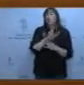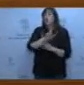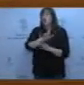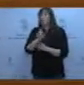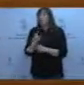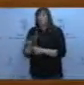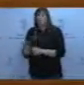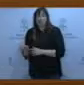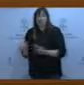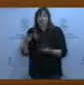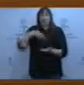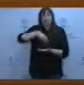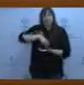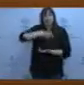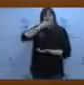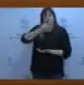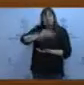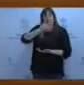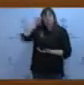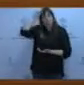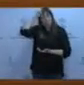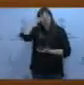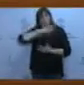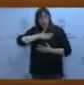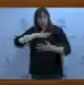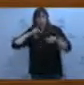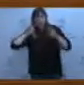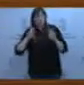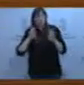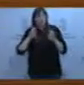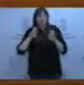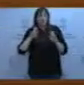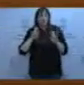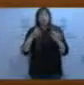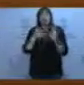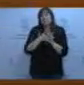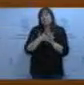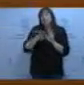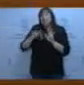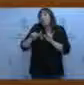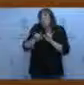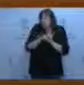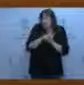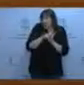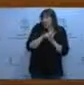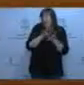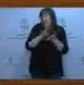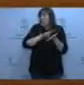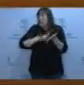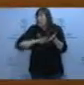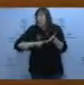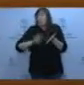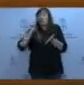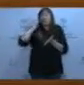bajado a dar nuestra opinión sobre este tema nos habremos acercado a la lectura de diferentes